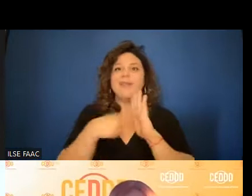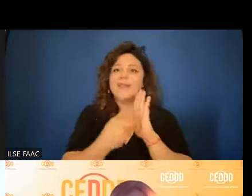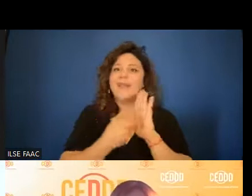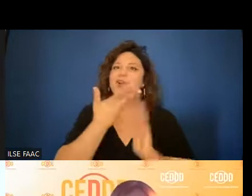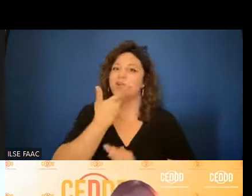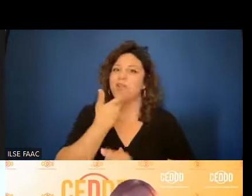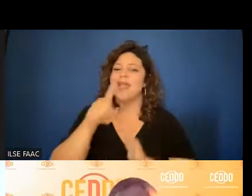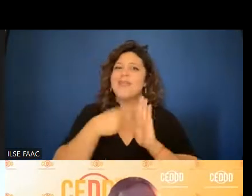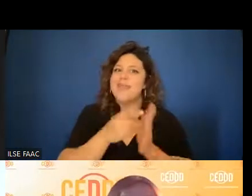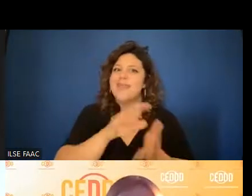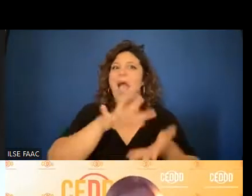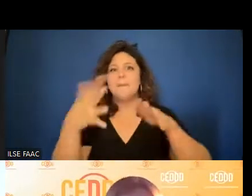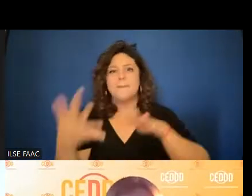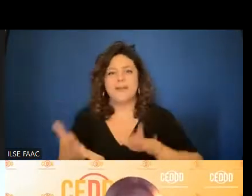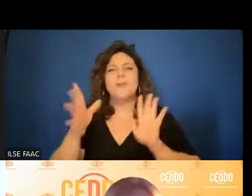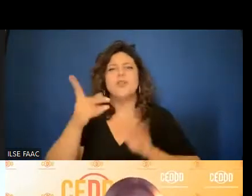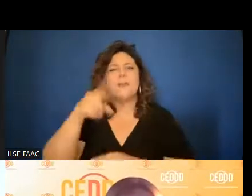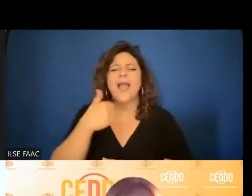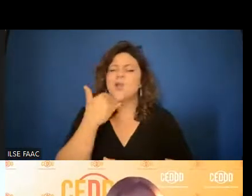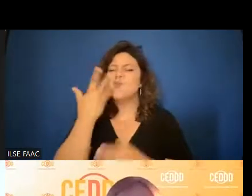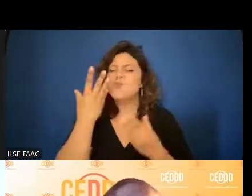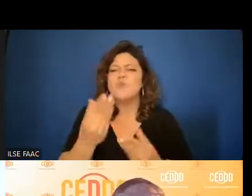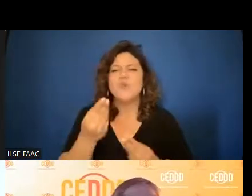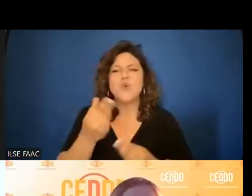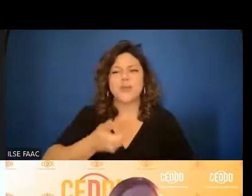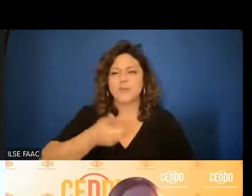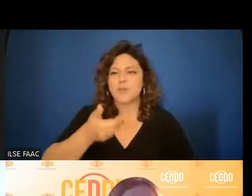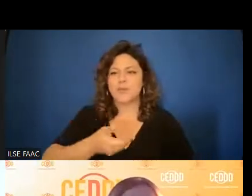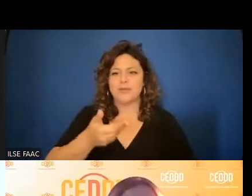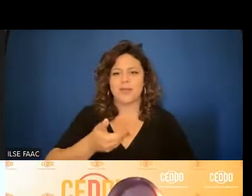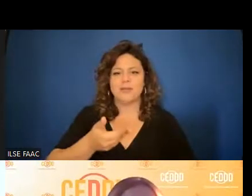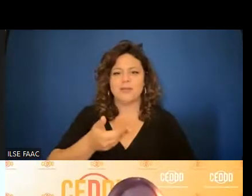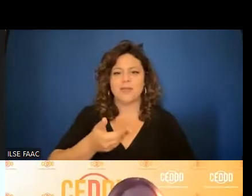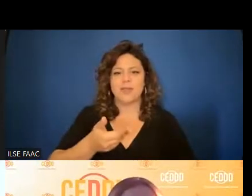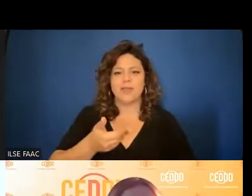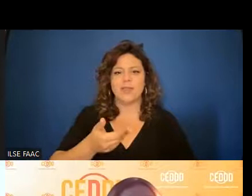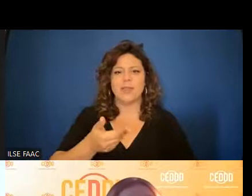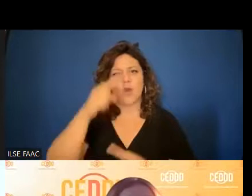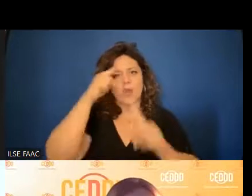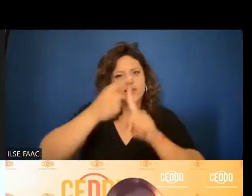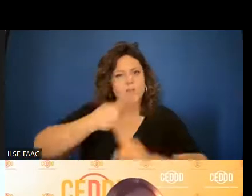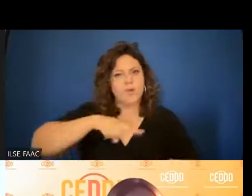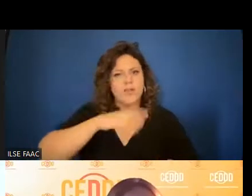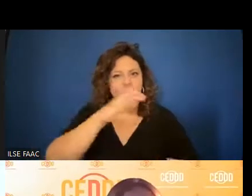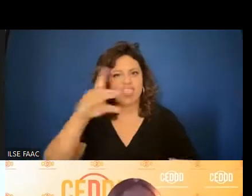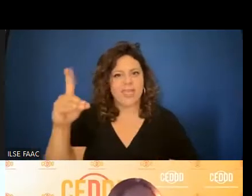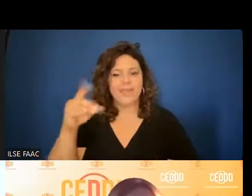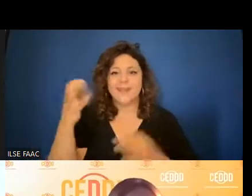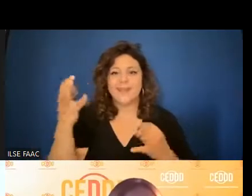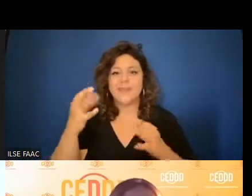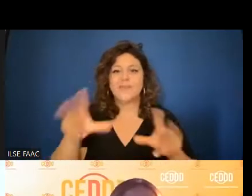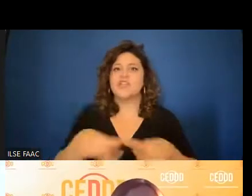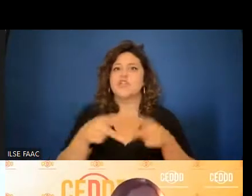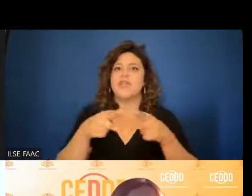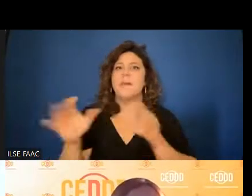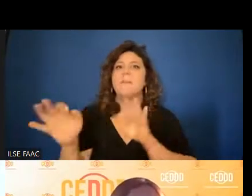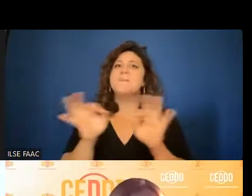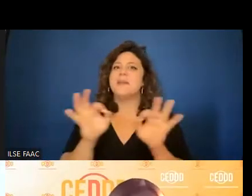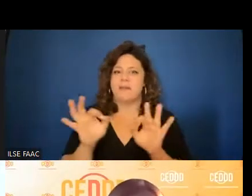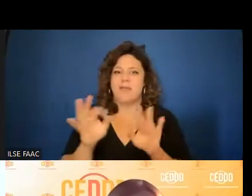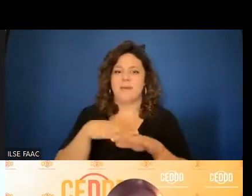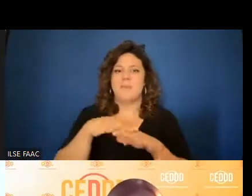de vida ejerciendo pues, sus derechos con total libertad y plenitud. Poco más